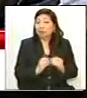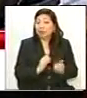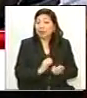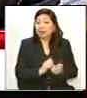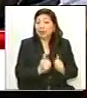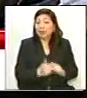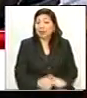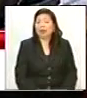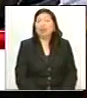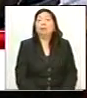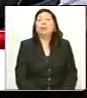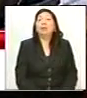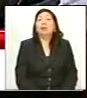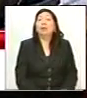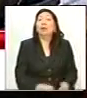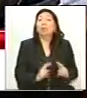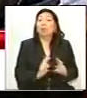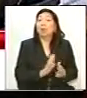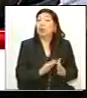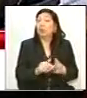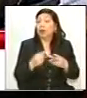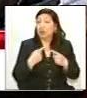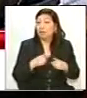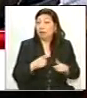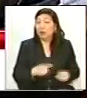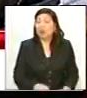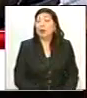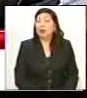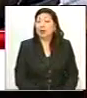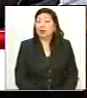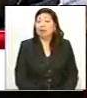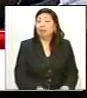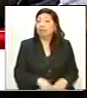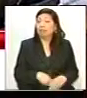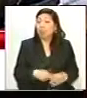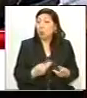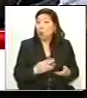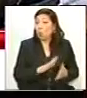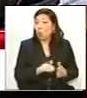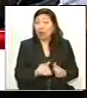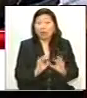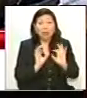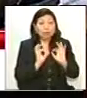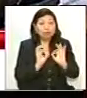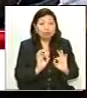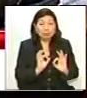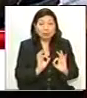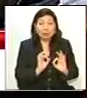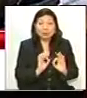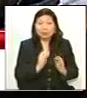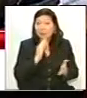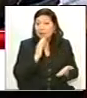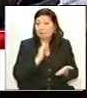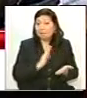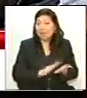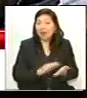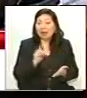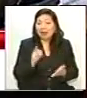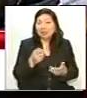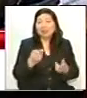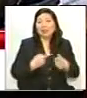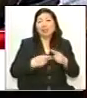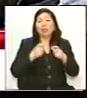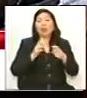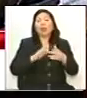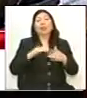cambios? Luego de mirar todos estos informes, sobre todo en el caso de las descolmataciones, cuando vemos que ya efectivamente hay cosas que están mal, a esas les vamos a hacer